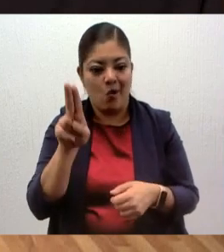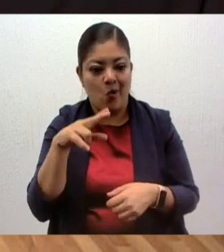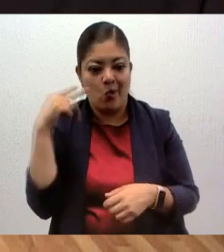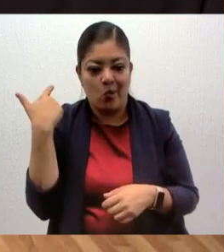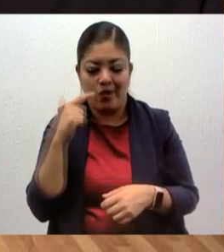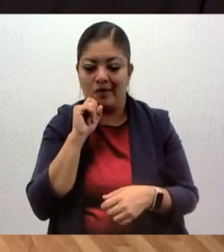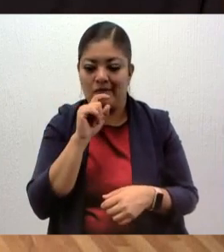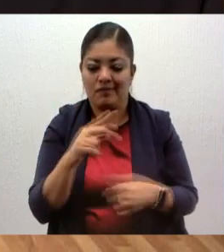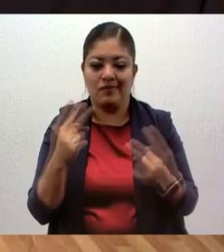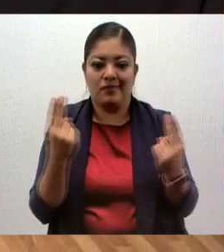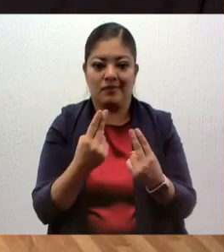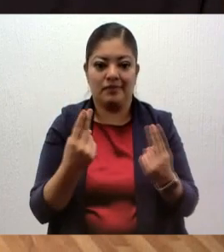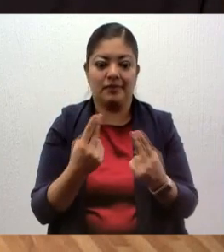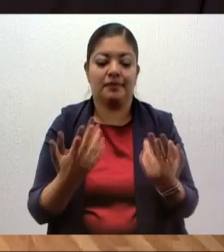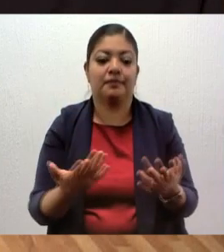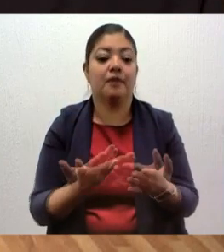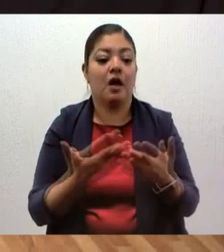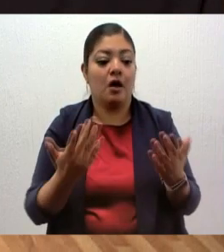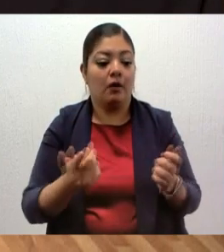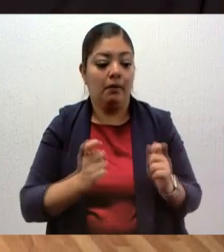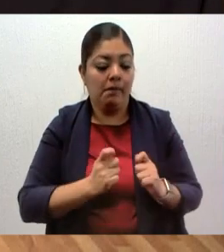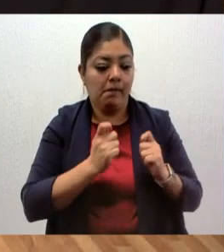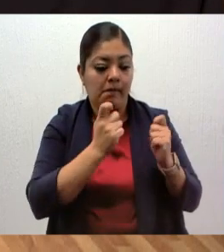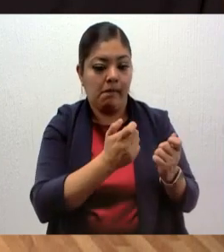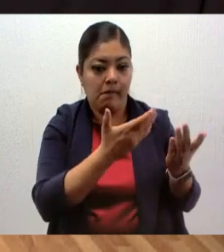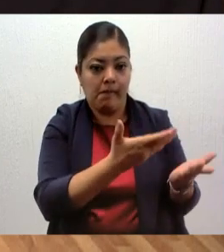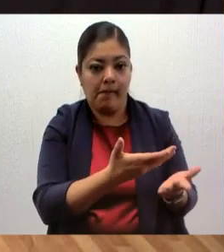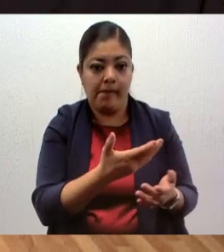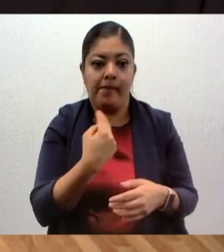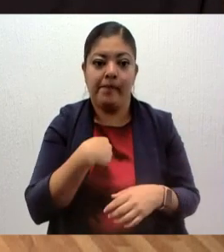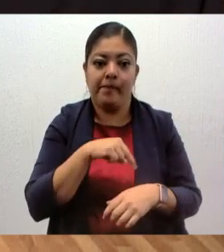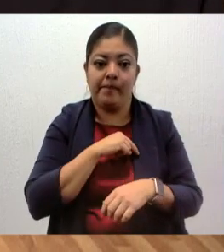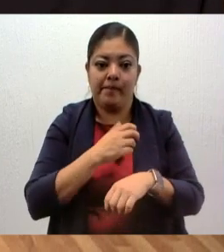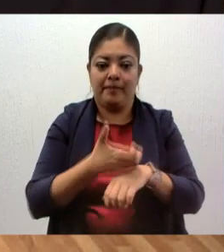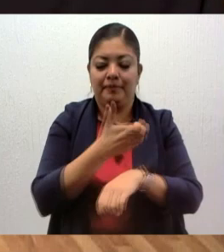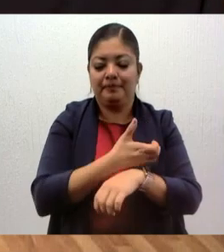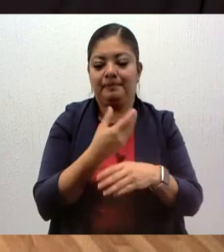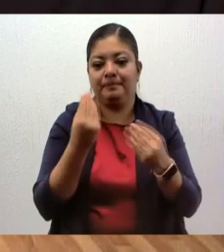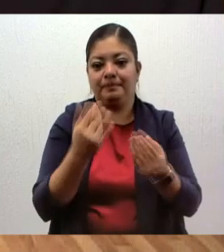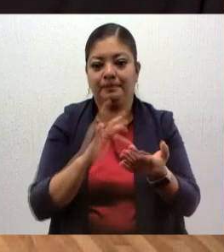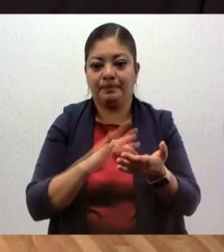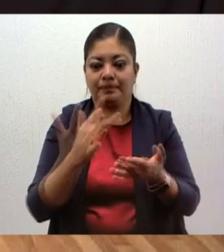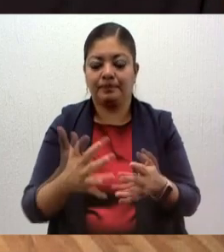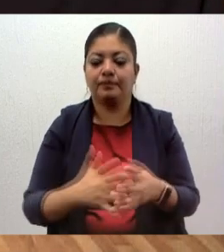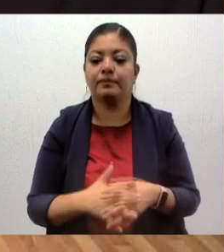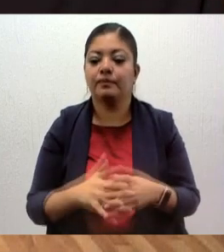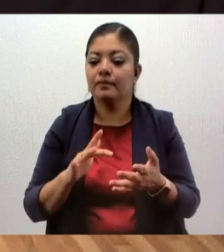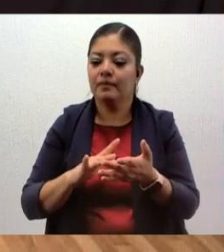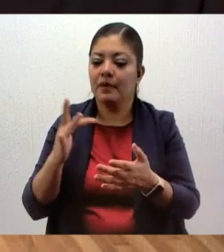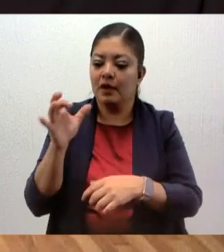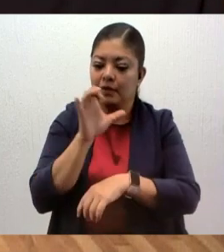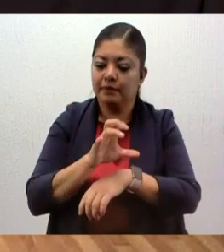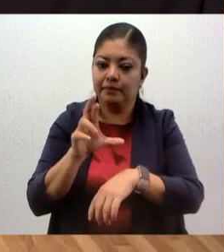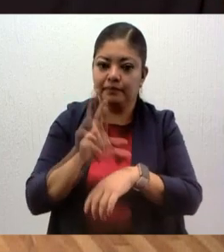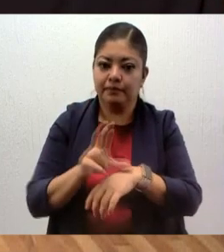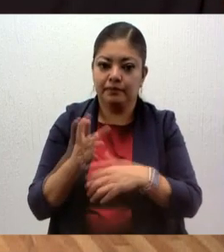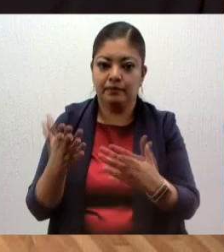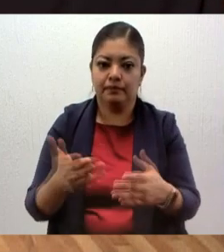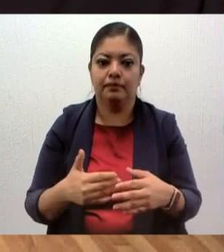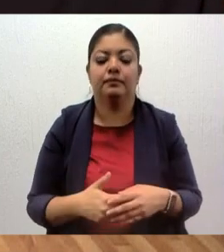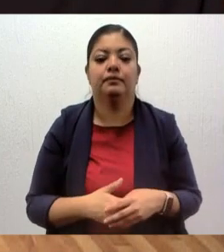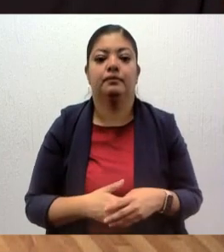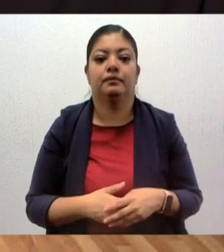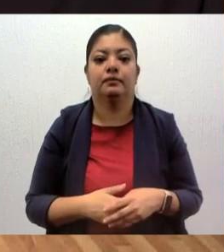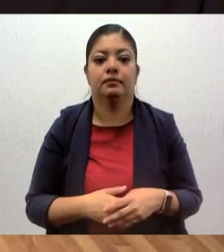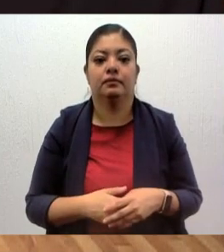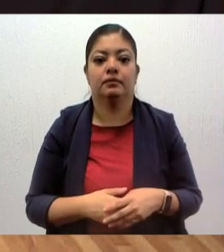le cedemos uso la palabra acá nuestros compañeros Muchas gracias gracias coordinador eh en